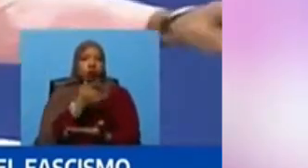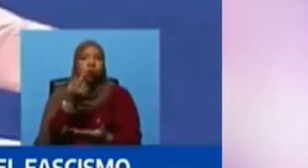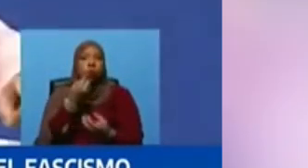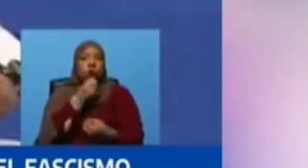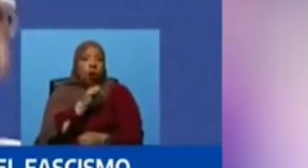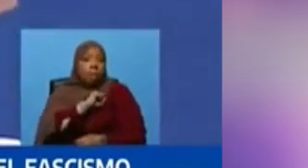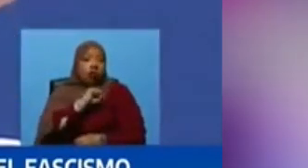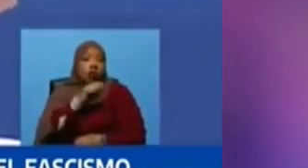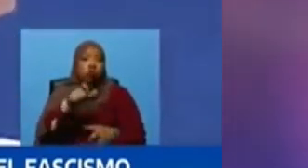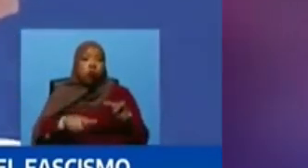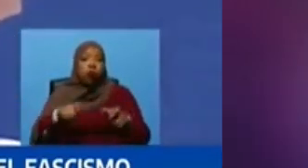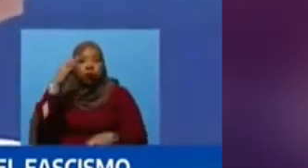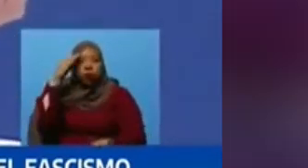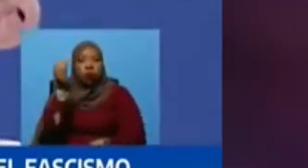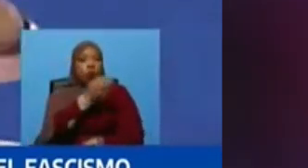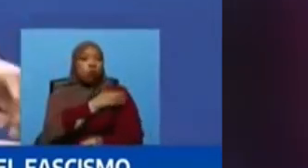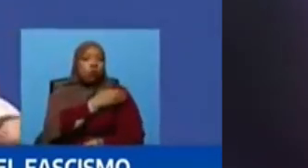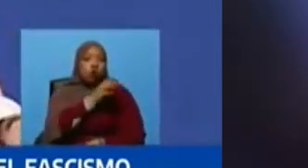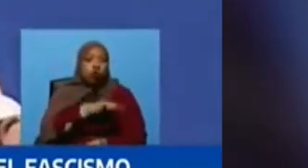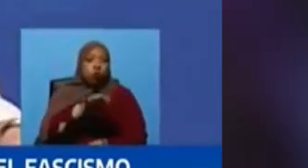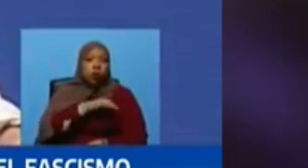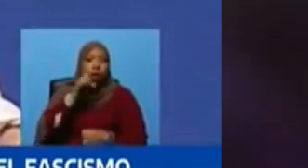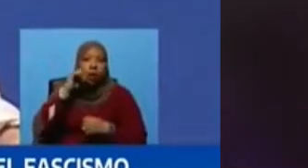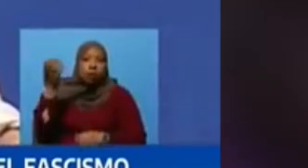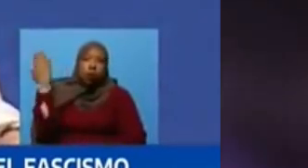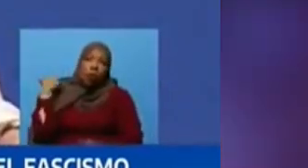de entonces, de las izquierdas de entonces,